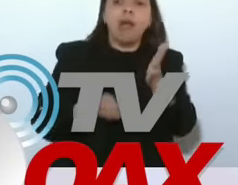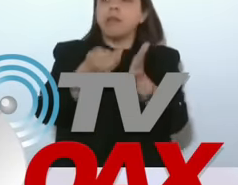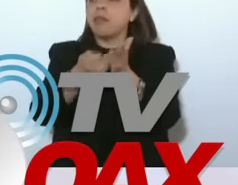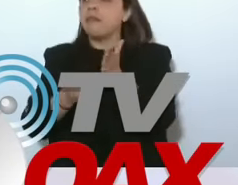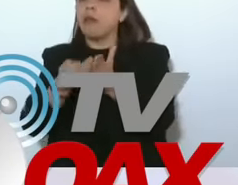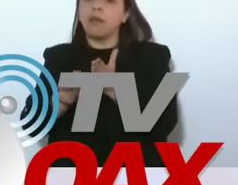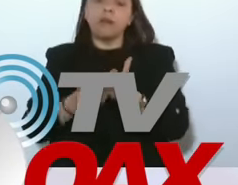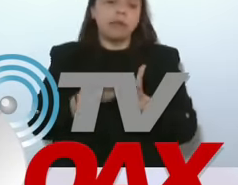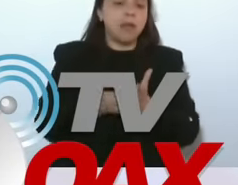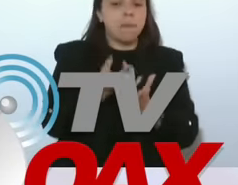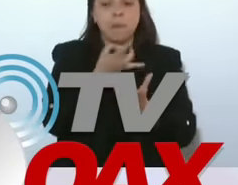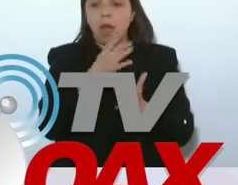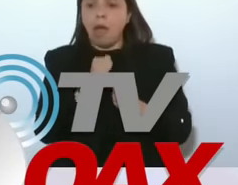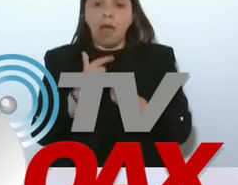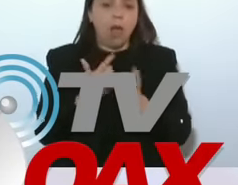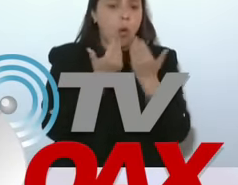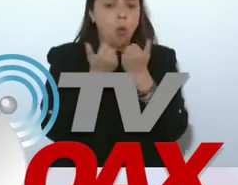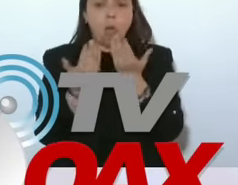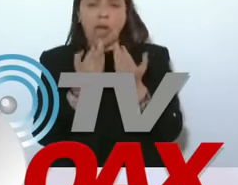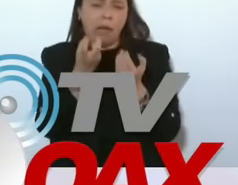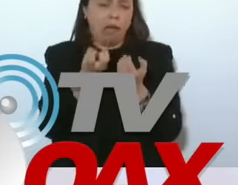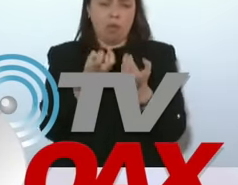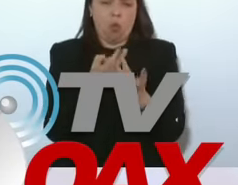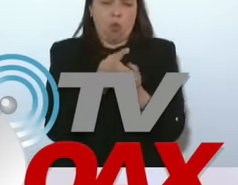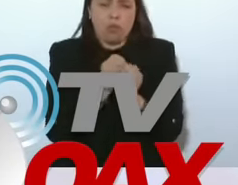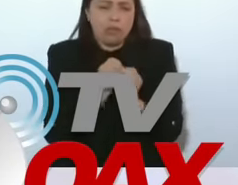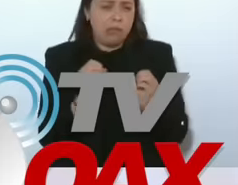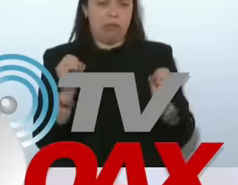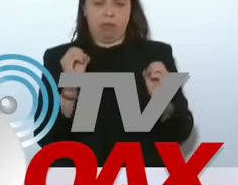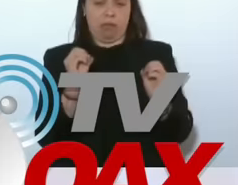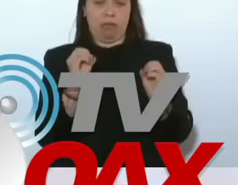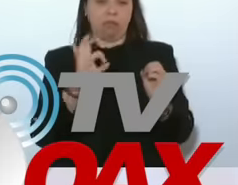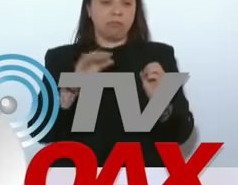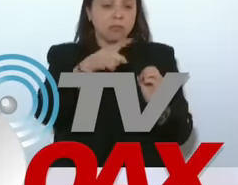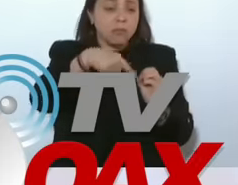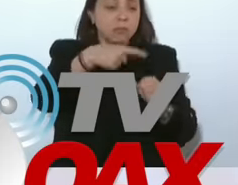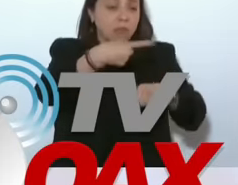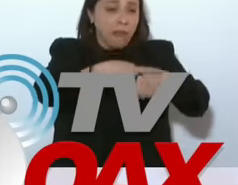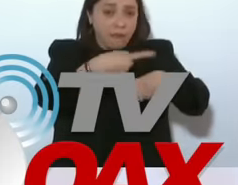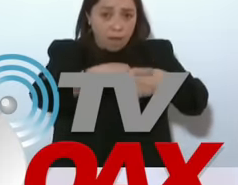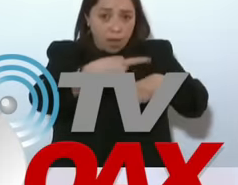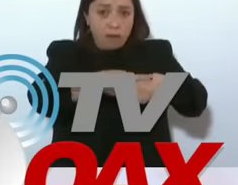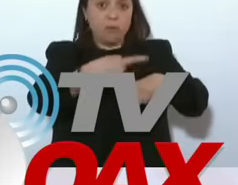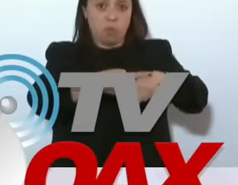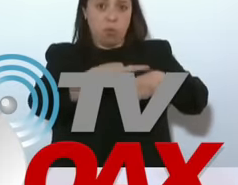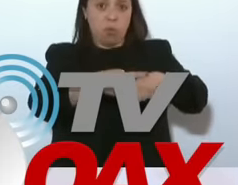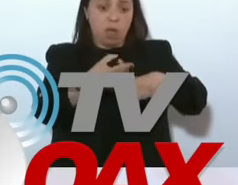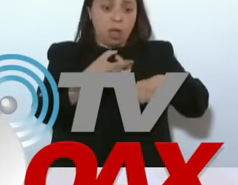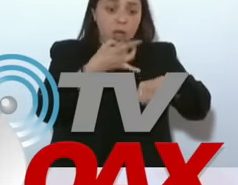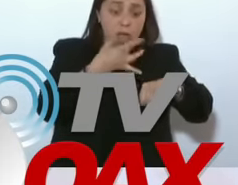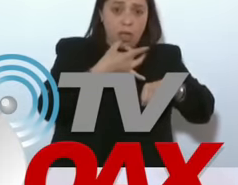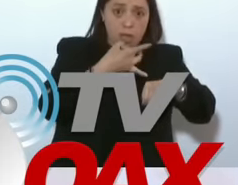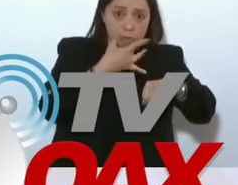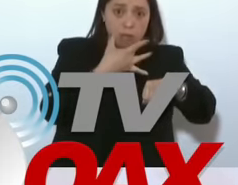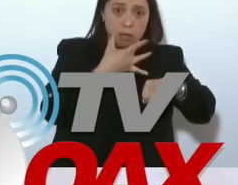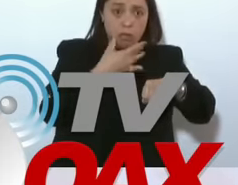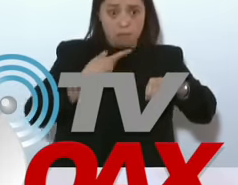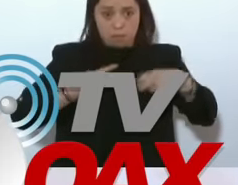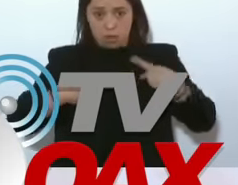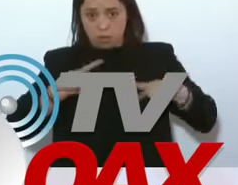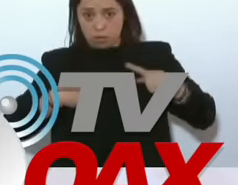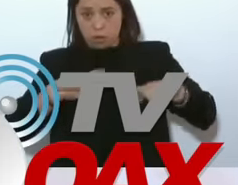una medicina, que el que esté enfermo y está tomando sus medicinas cuente